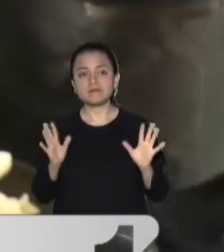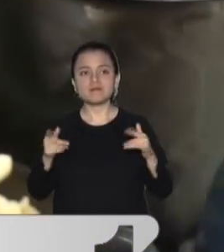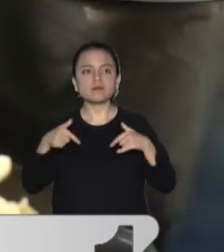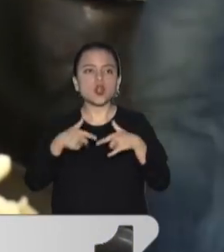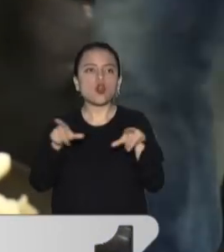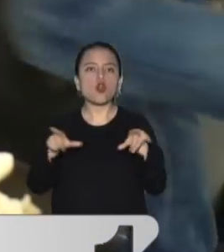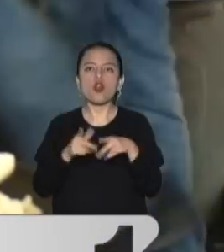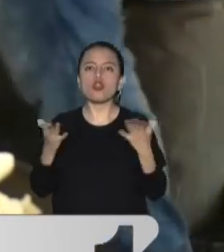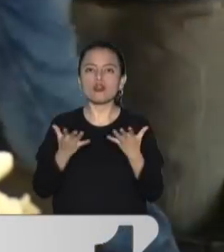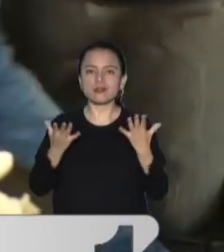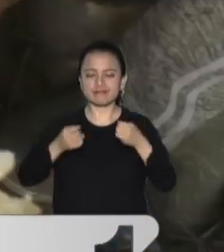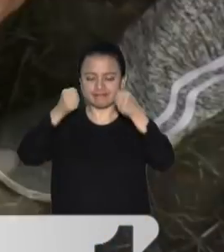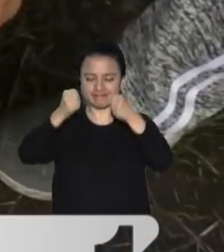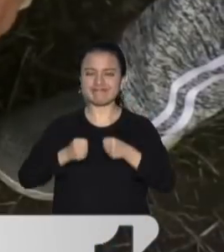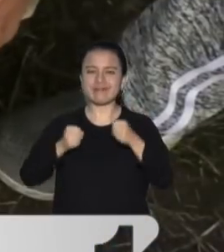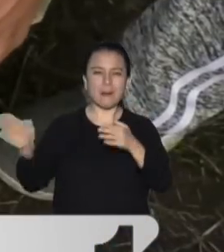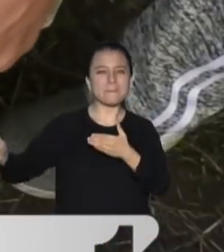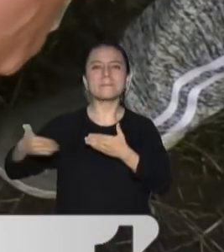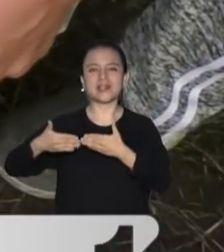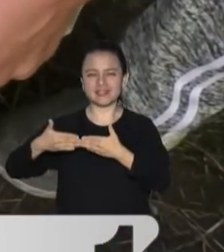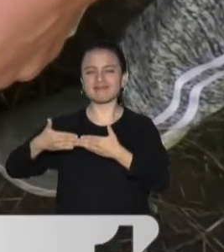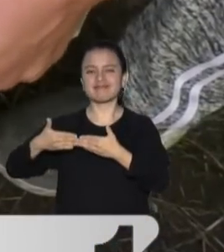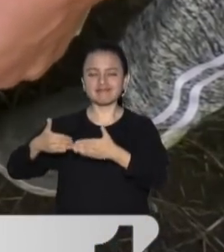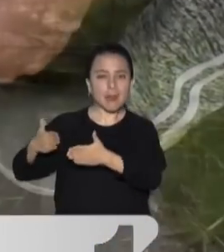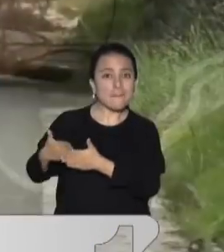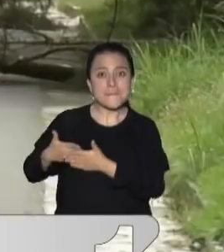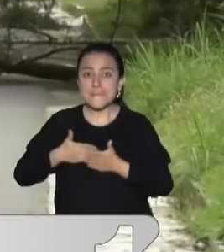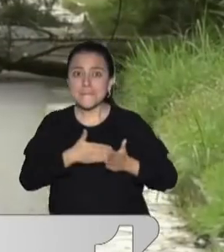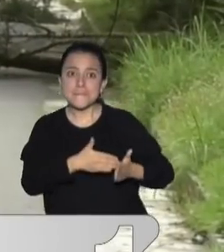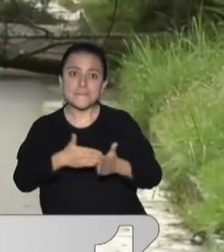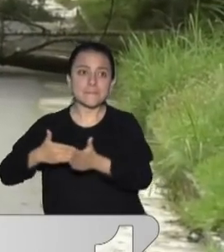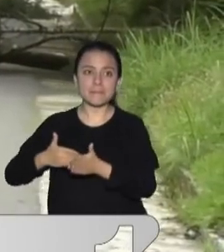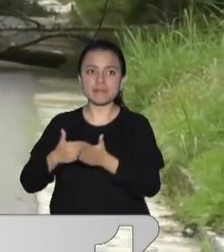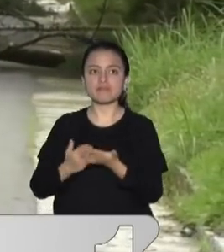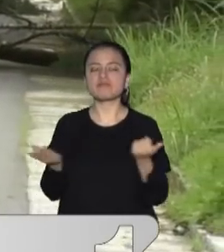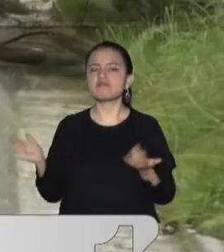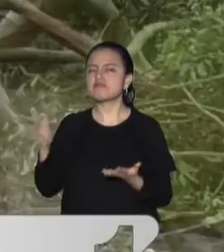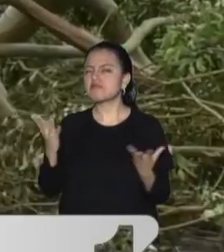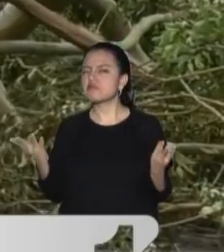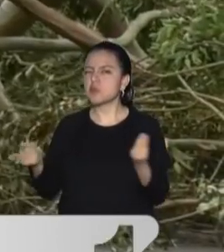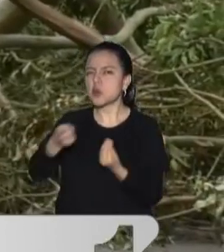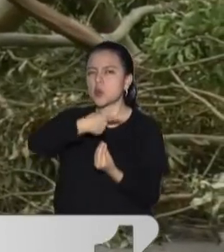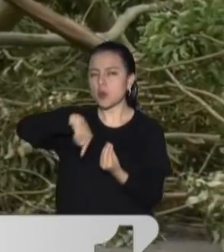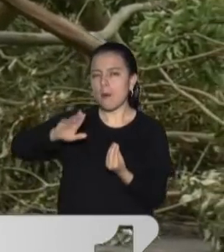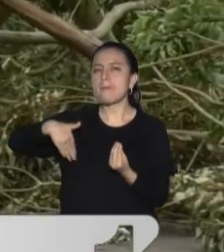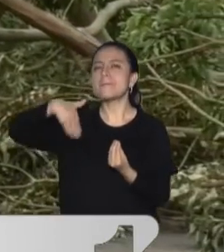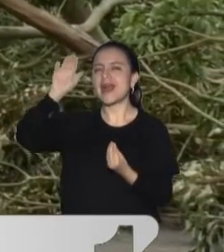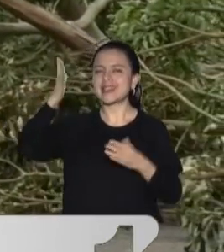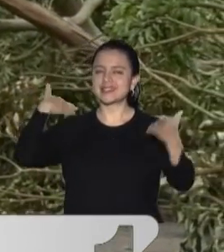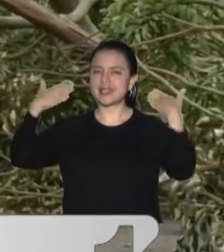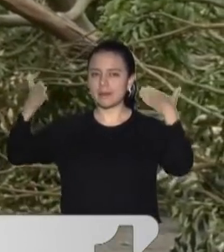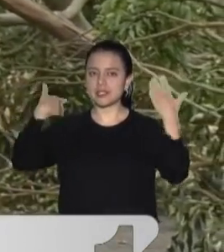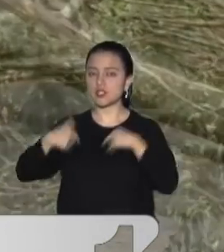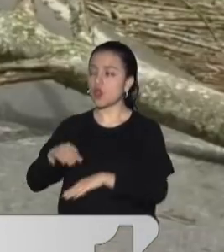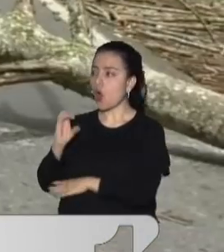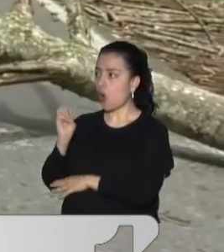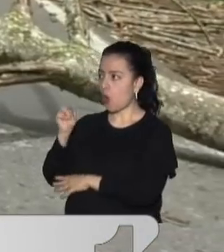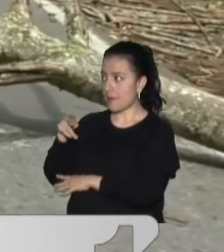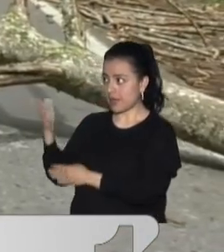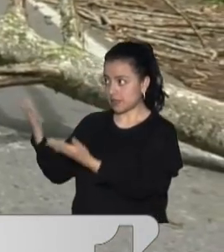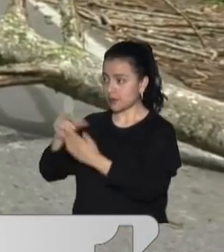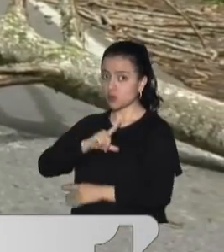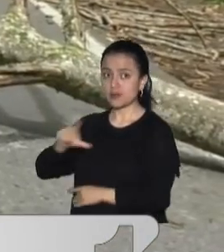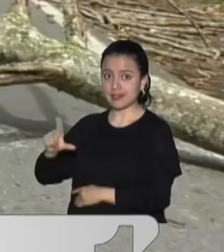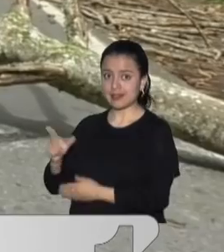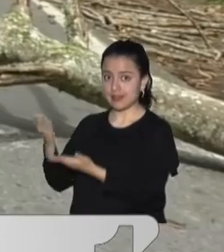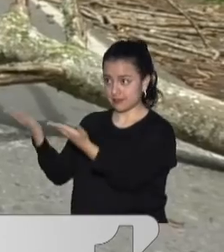de control, en uno de los bloqueos, en donde hacen presencia campesinos. Omar López es uno de los líderes. Omar, ¿quiénes